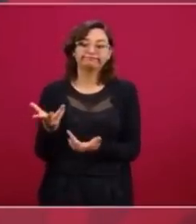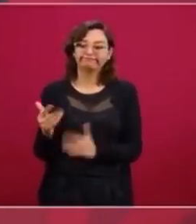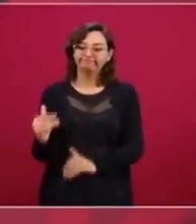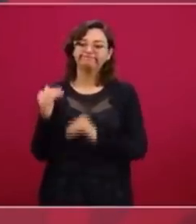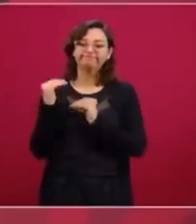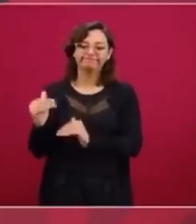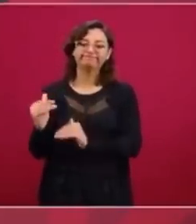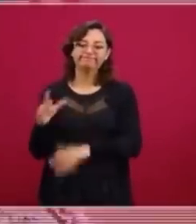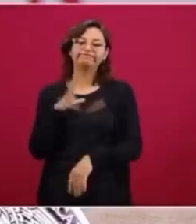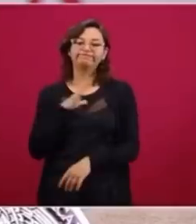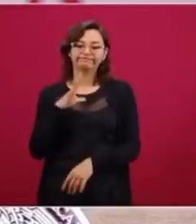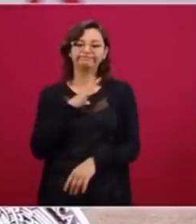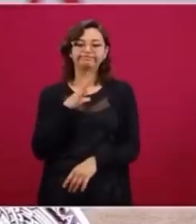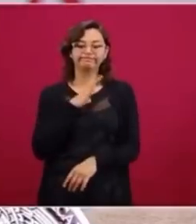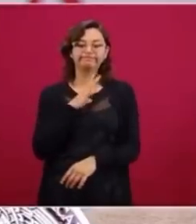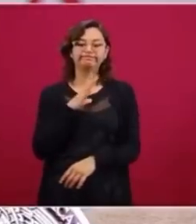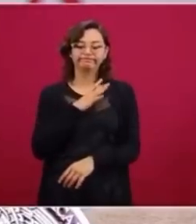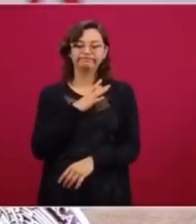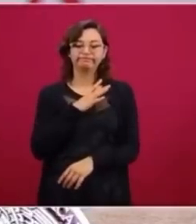limitaciones,